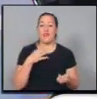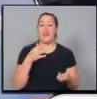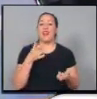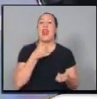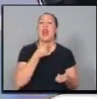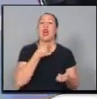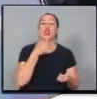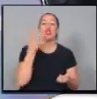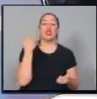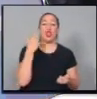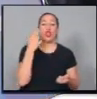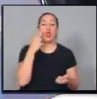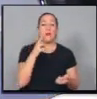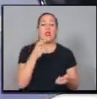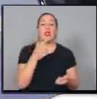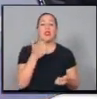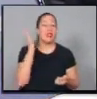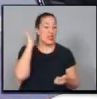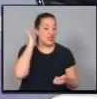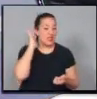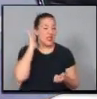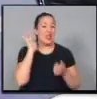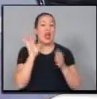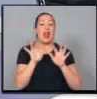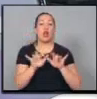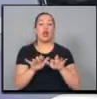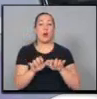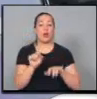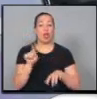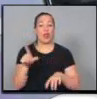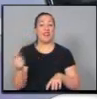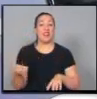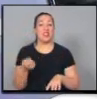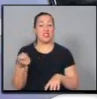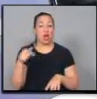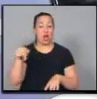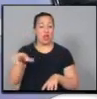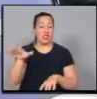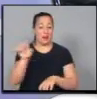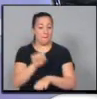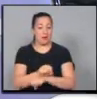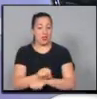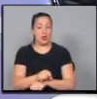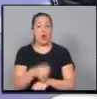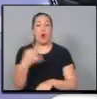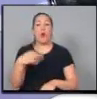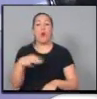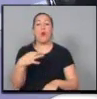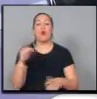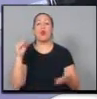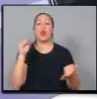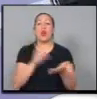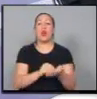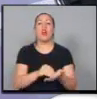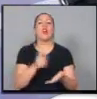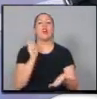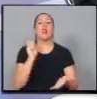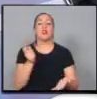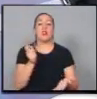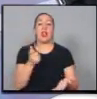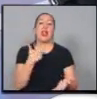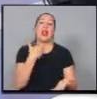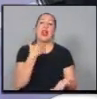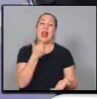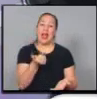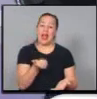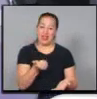de 2016, lo toman desde la computadora del yerno que ahora está detenido y la única beneficiaria es la hija